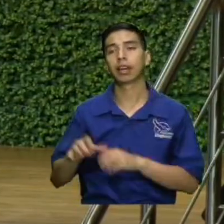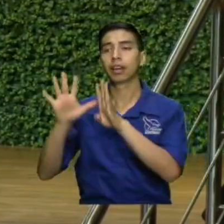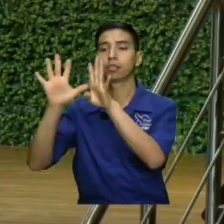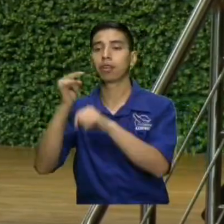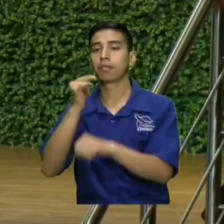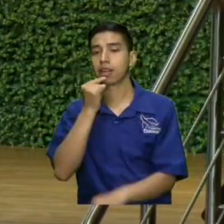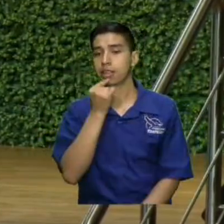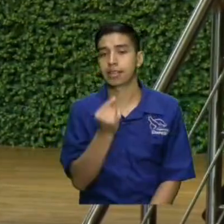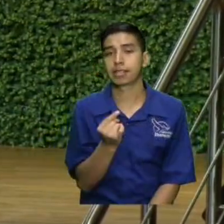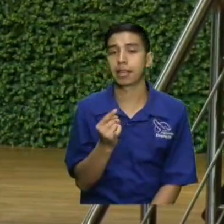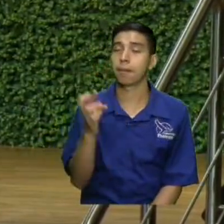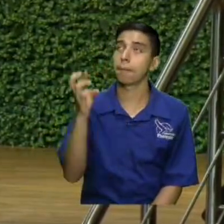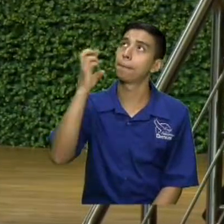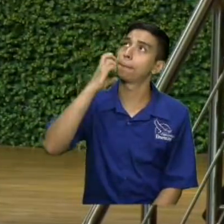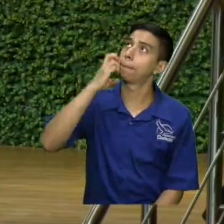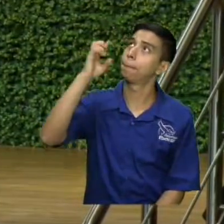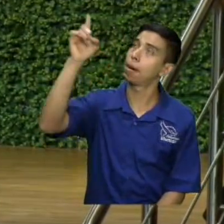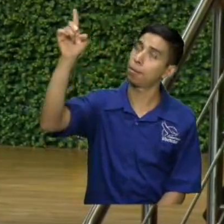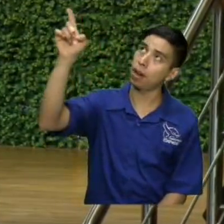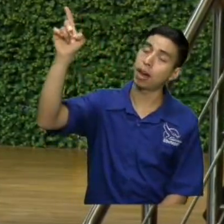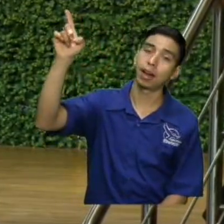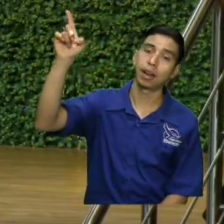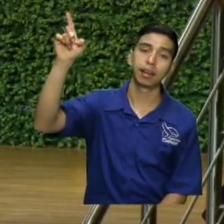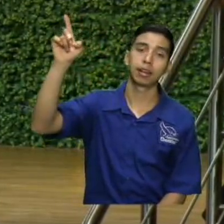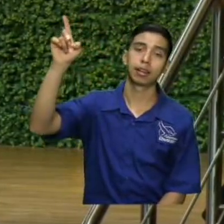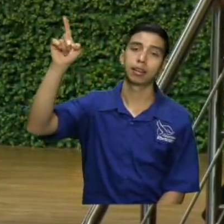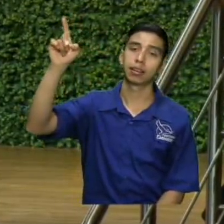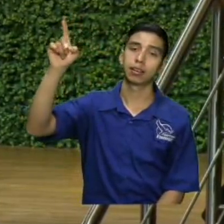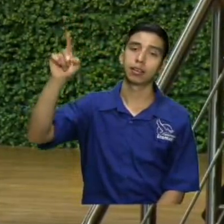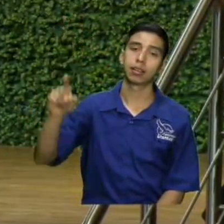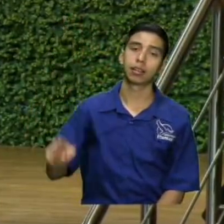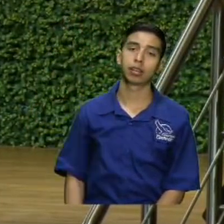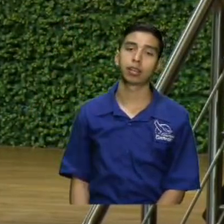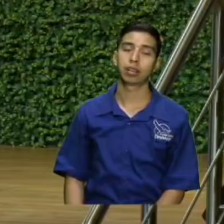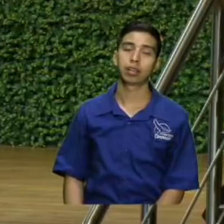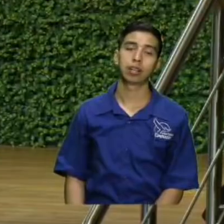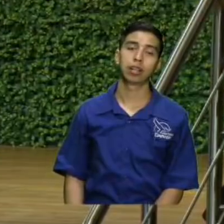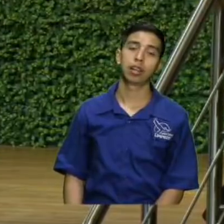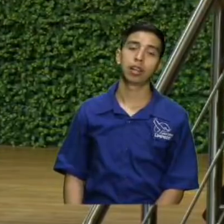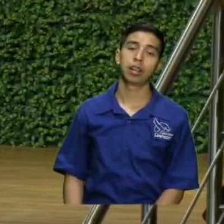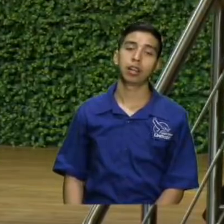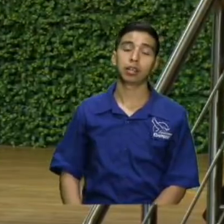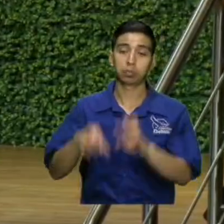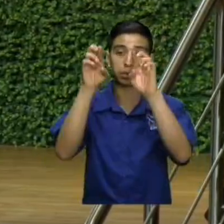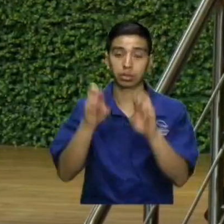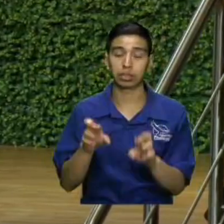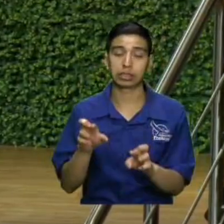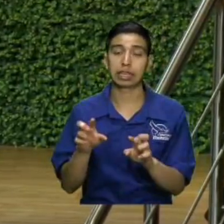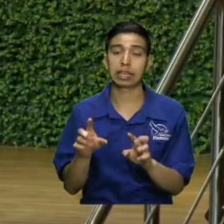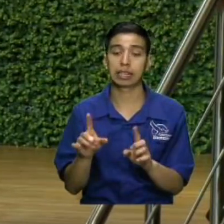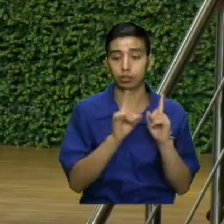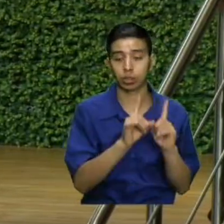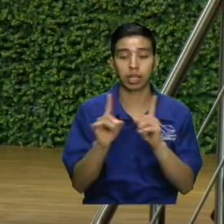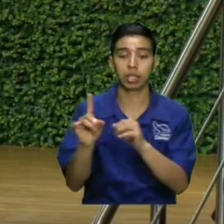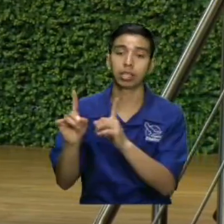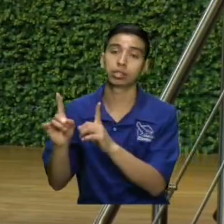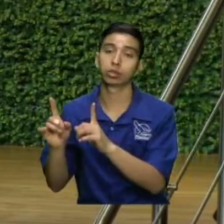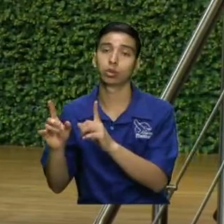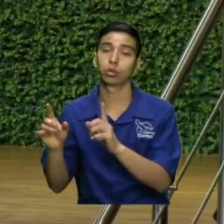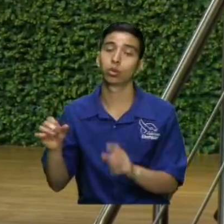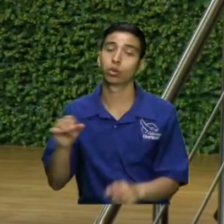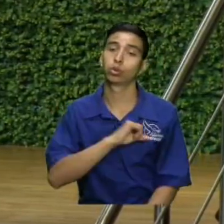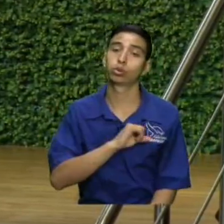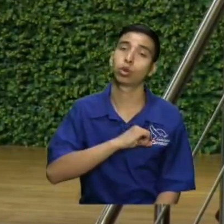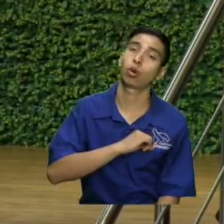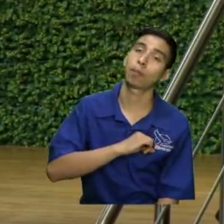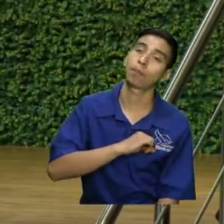¿Y quién es el que es guiado? El hijo. Hay diferentes clases de hijos. Está el hijo tecnón y el hijo huíos, y hay otros en medio.